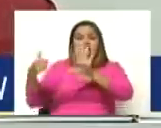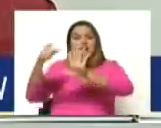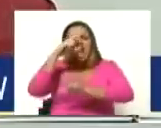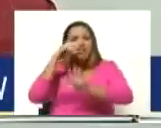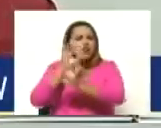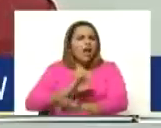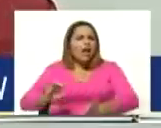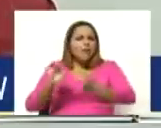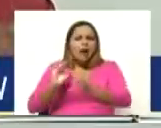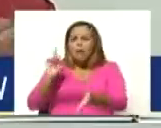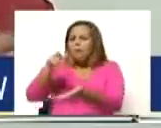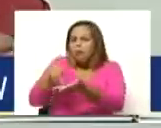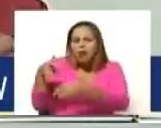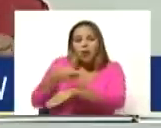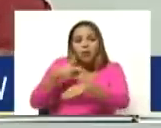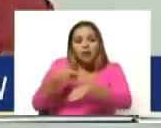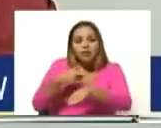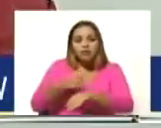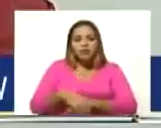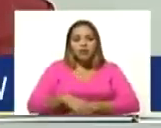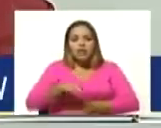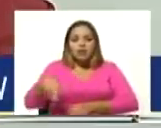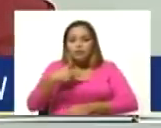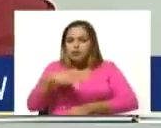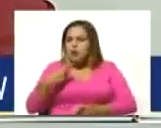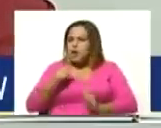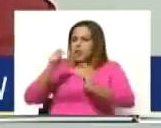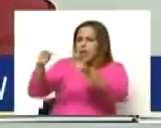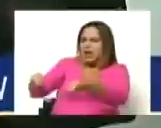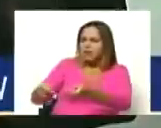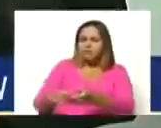más, y después nosotros la entregamos a ellos.